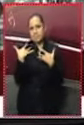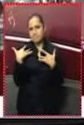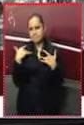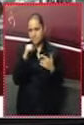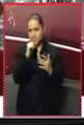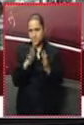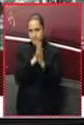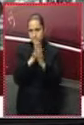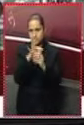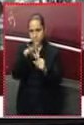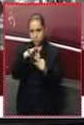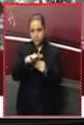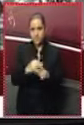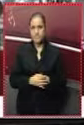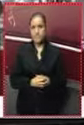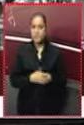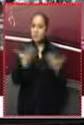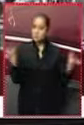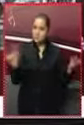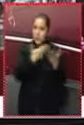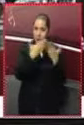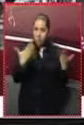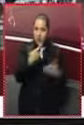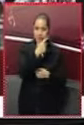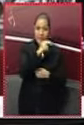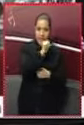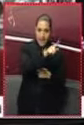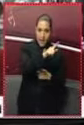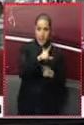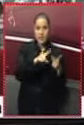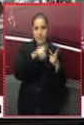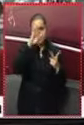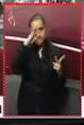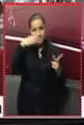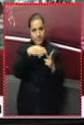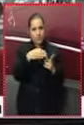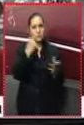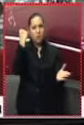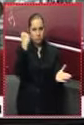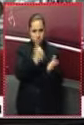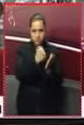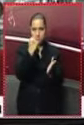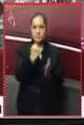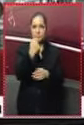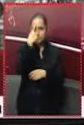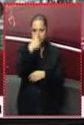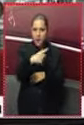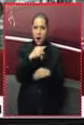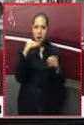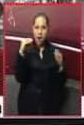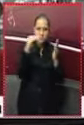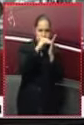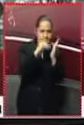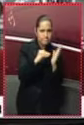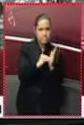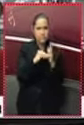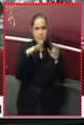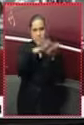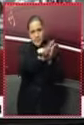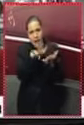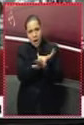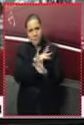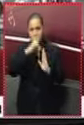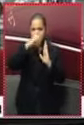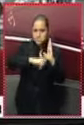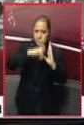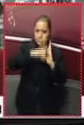Aprobado, por lo tanto, en lo general y en lo particular, el proyecto de decreto por el que se reforman, adicionan y derogan